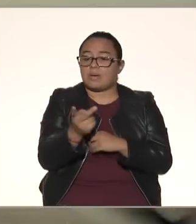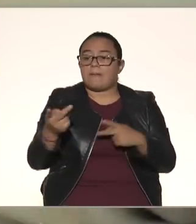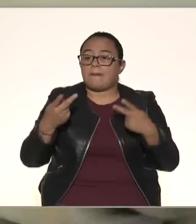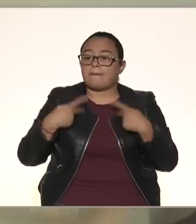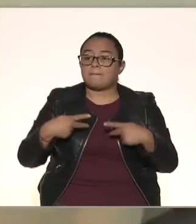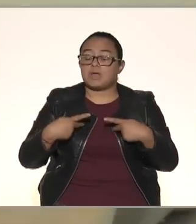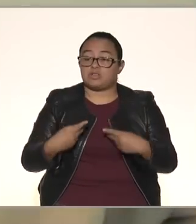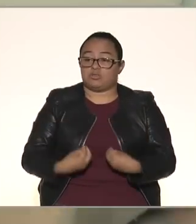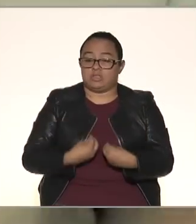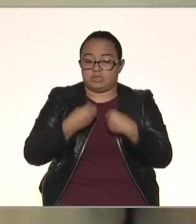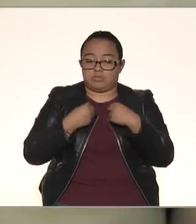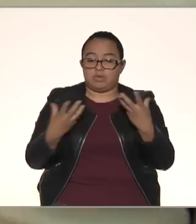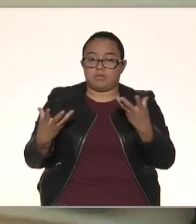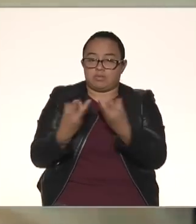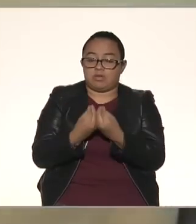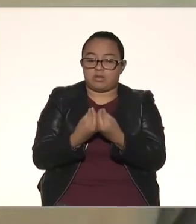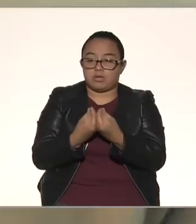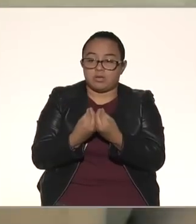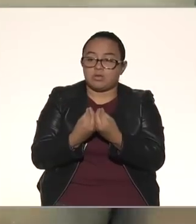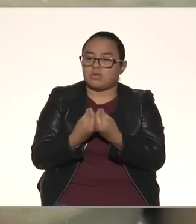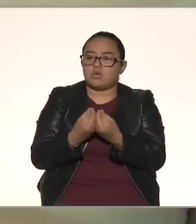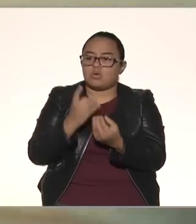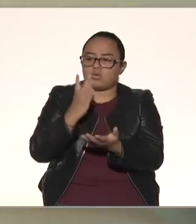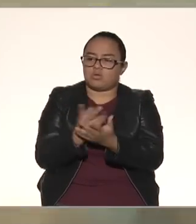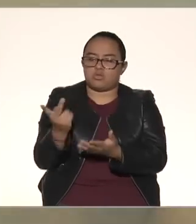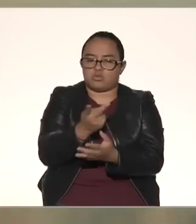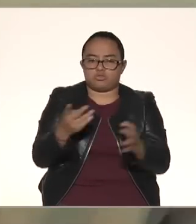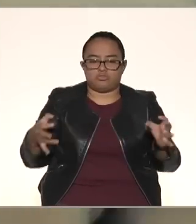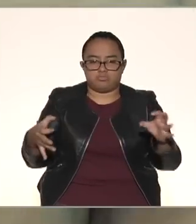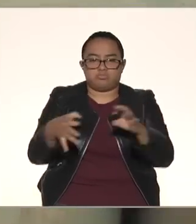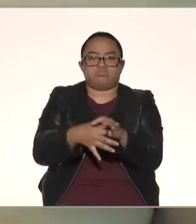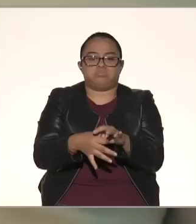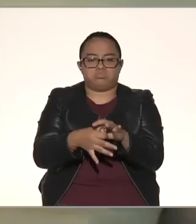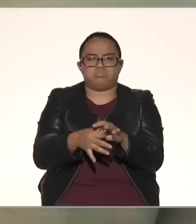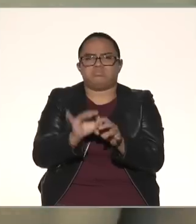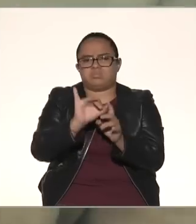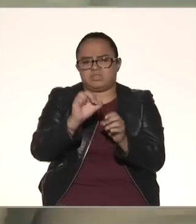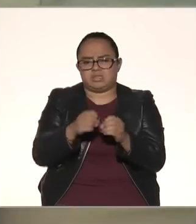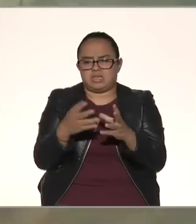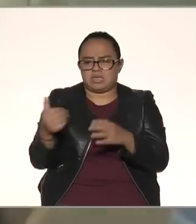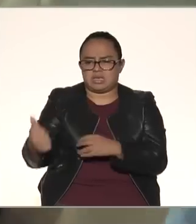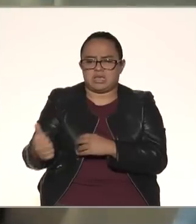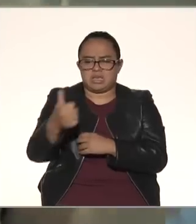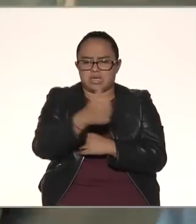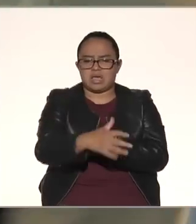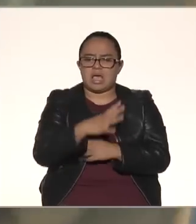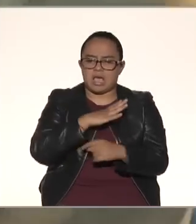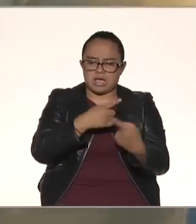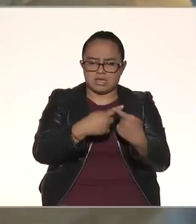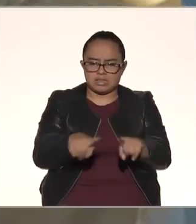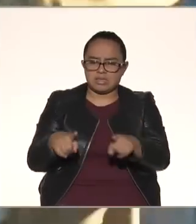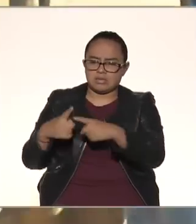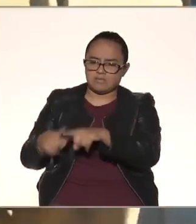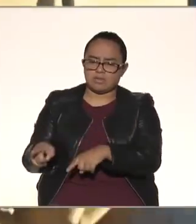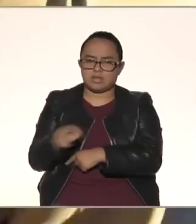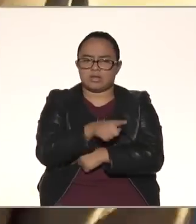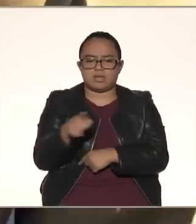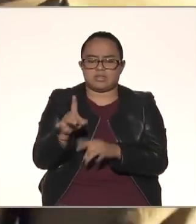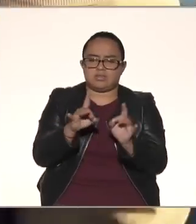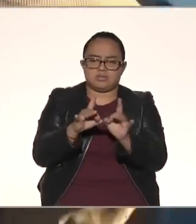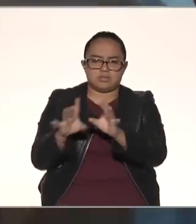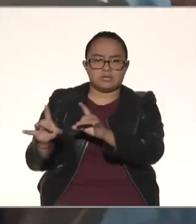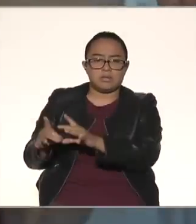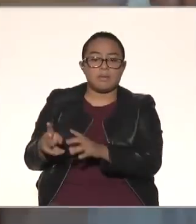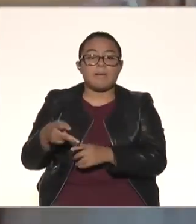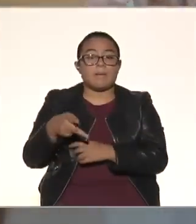viviendo juntos, sino que intentan ser una sola unidad. Que, por supuesto, cada una tiene sus diferencias, su individuación, pero hacen